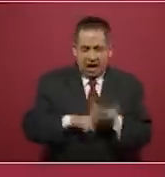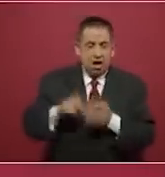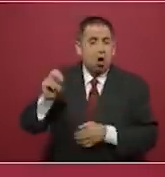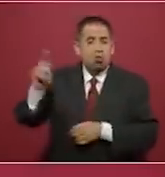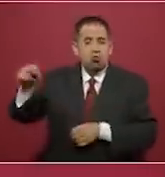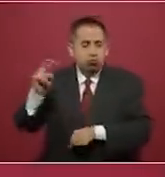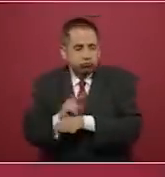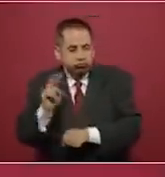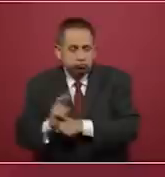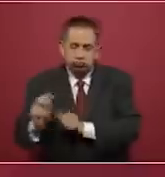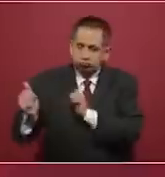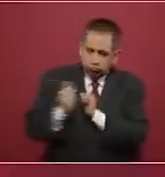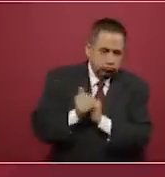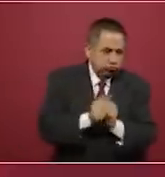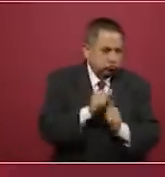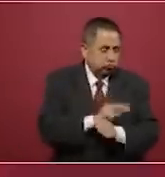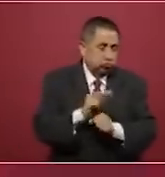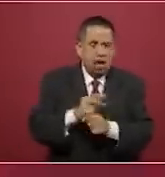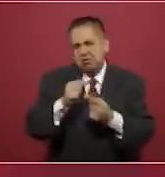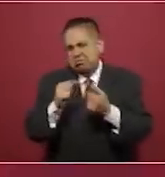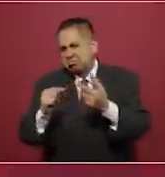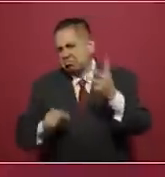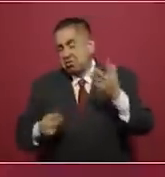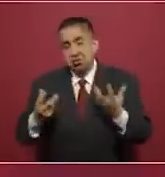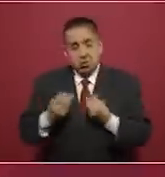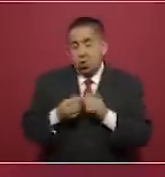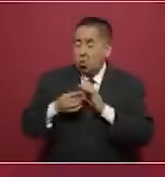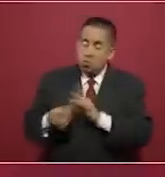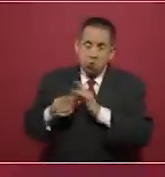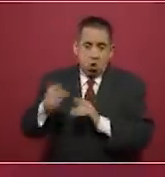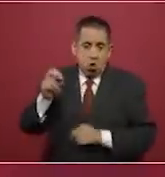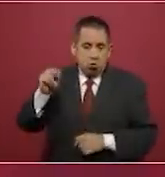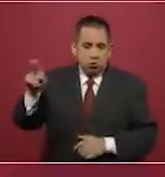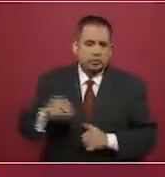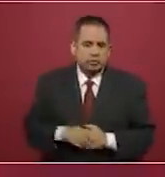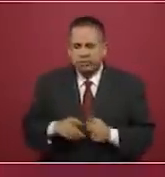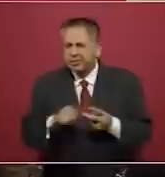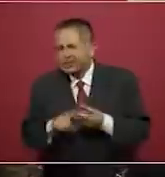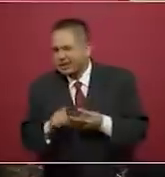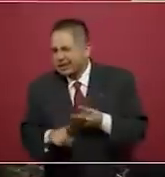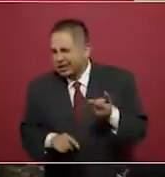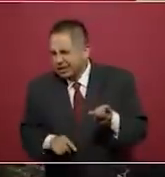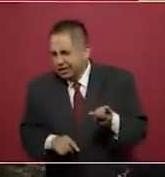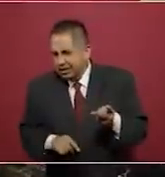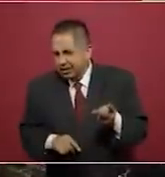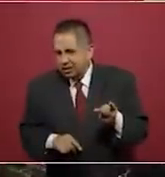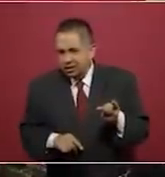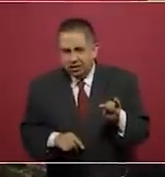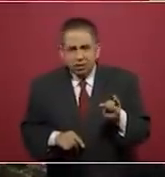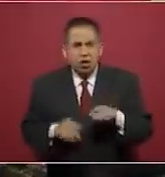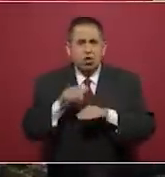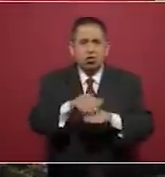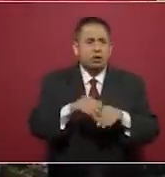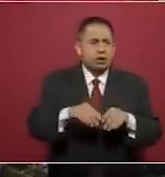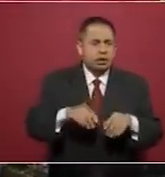y así en otros aspectos lo segundo el asunto de los